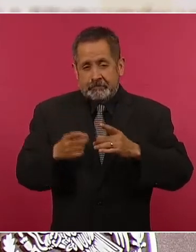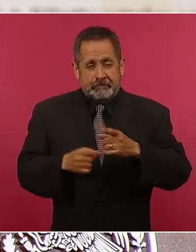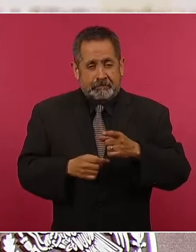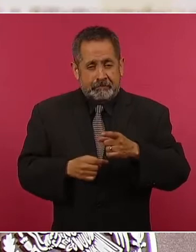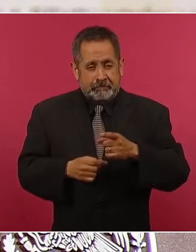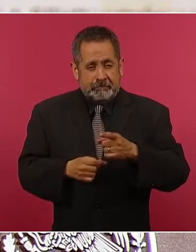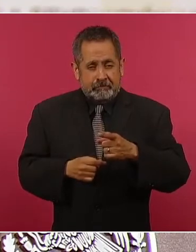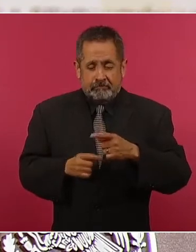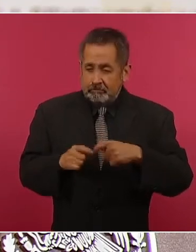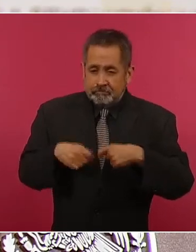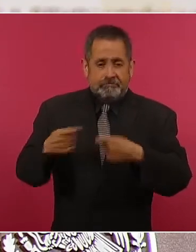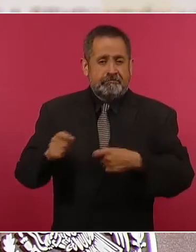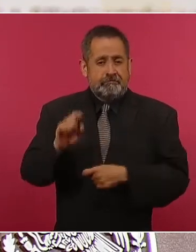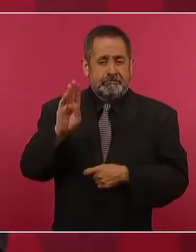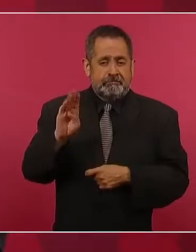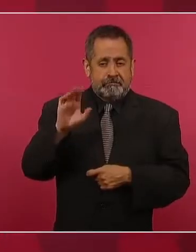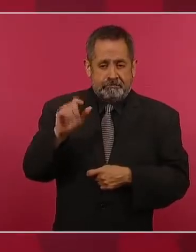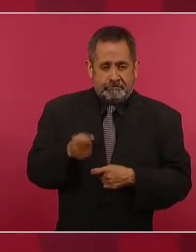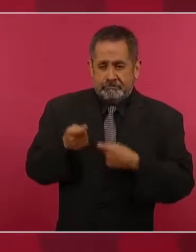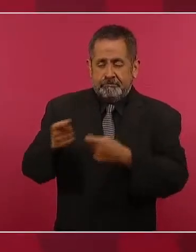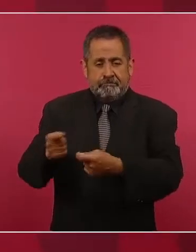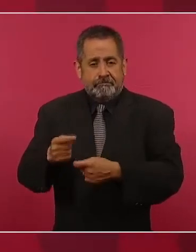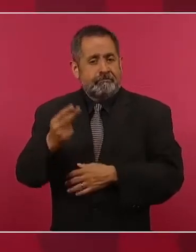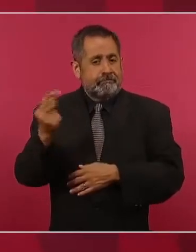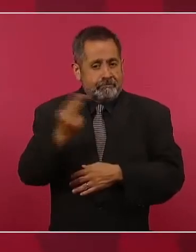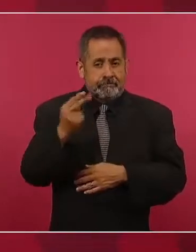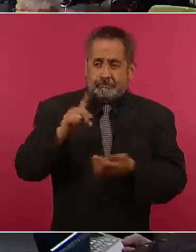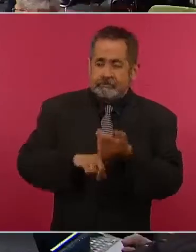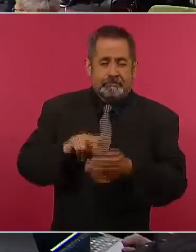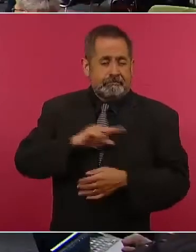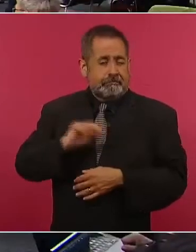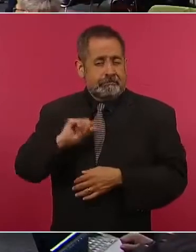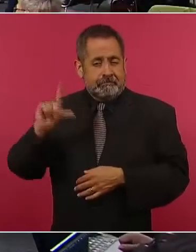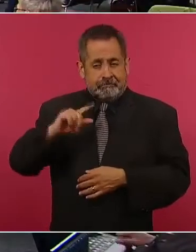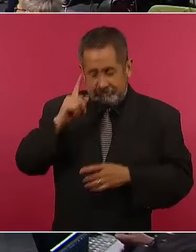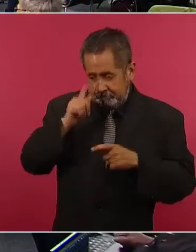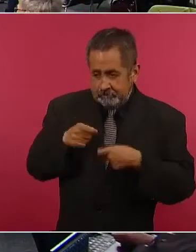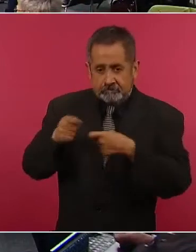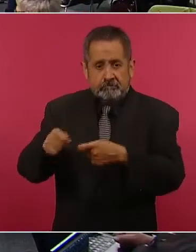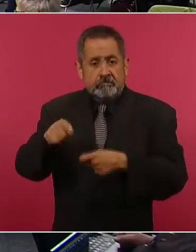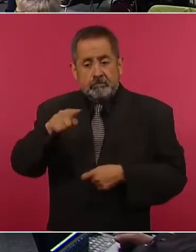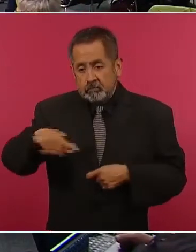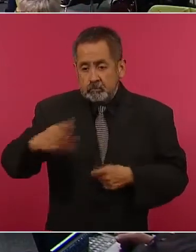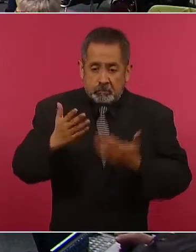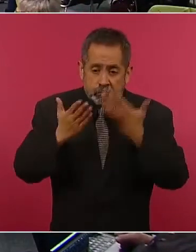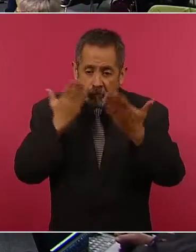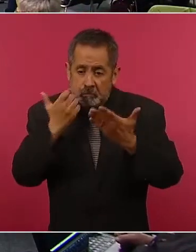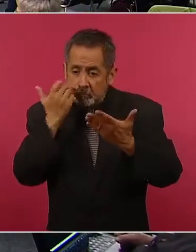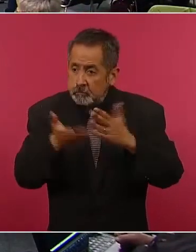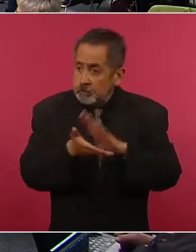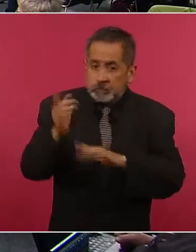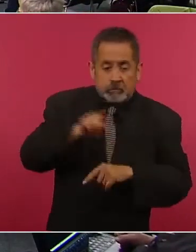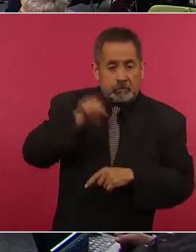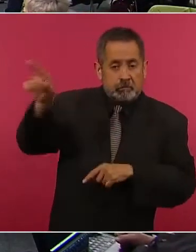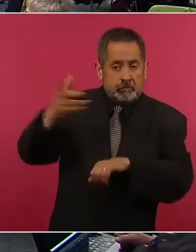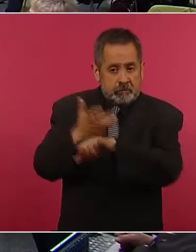de entregar becas, porque necesitamos especialistas para que el que quisiera irse a estudiar a